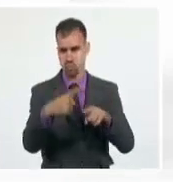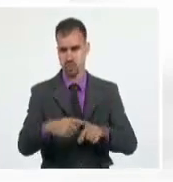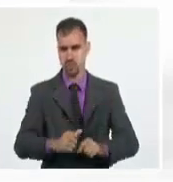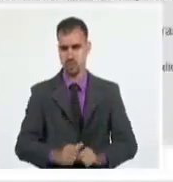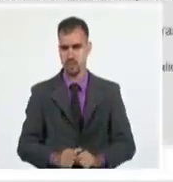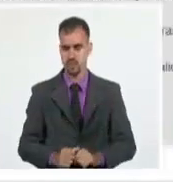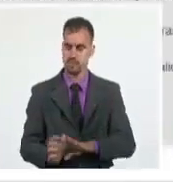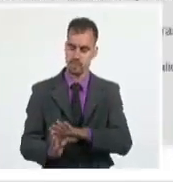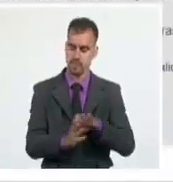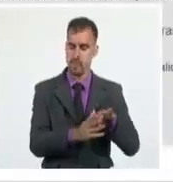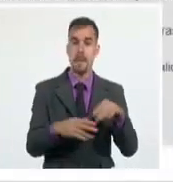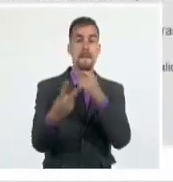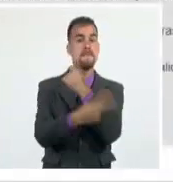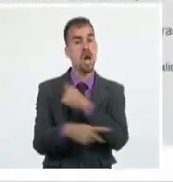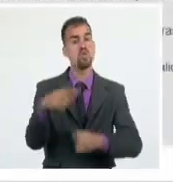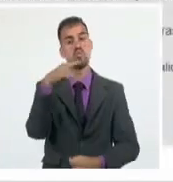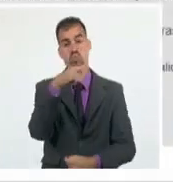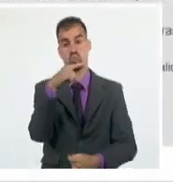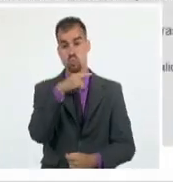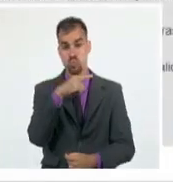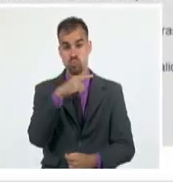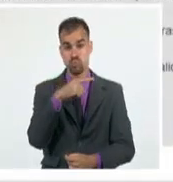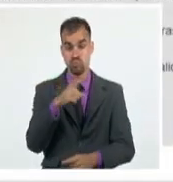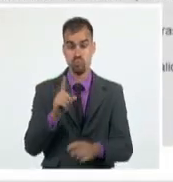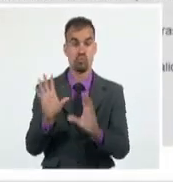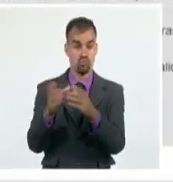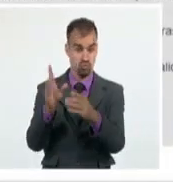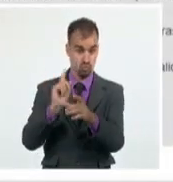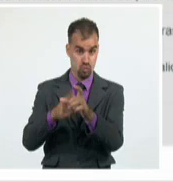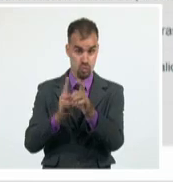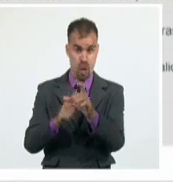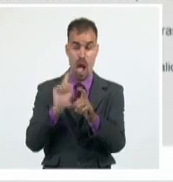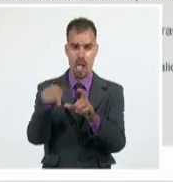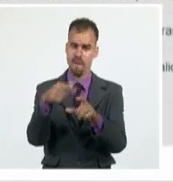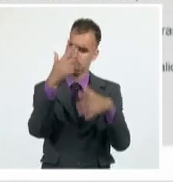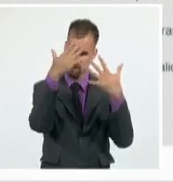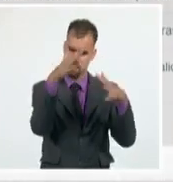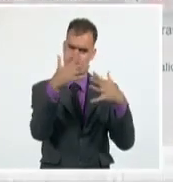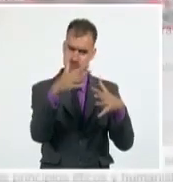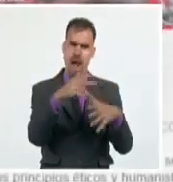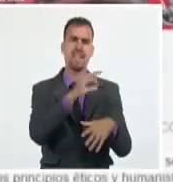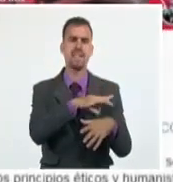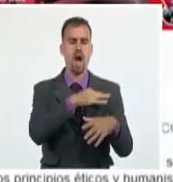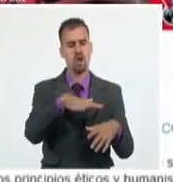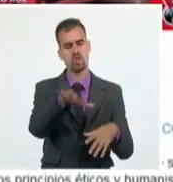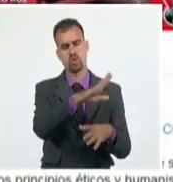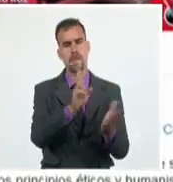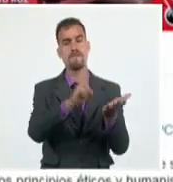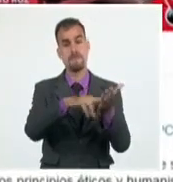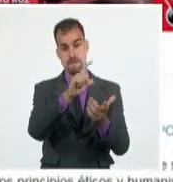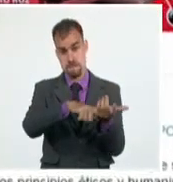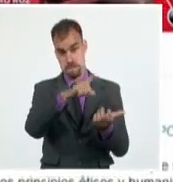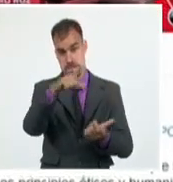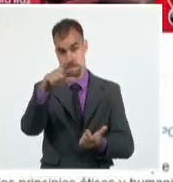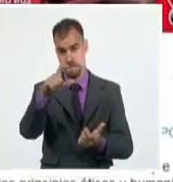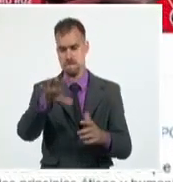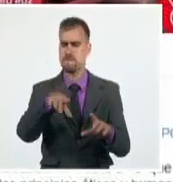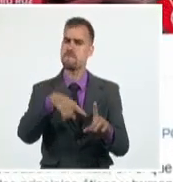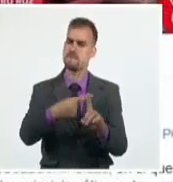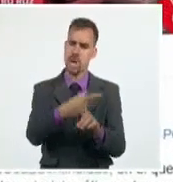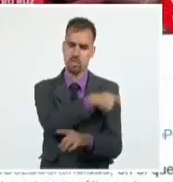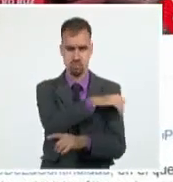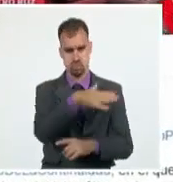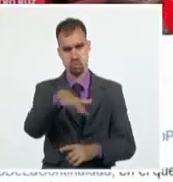de la Federación de Rusia envió un saludo fraterno a los delegados del Congreso, a los miembros del partido y a todo el heroico pueblo